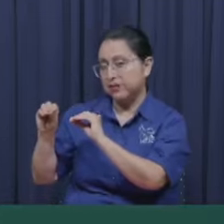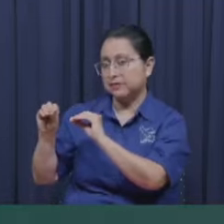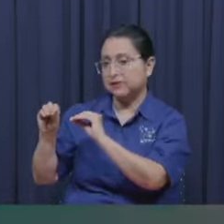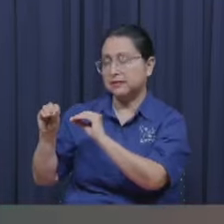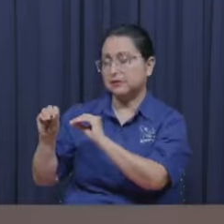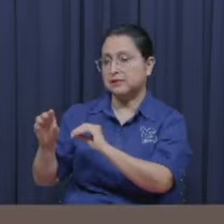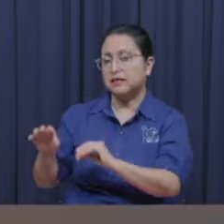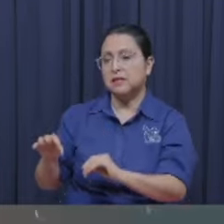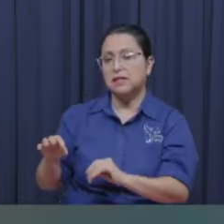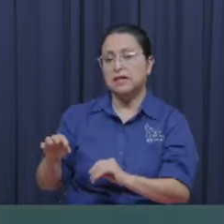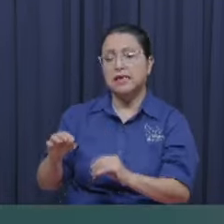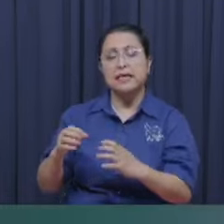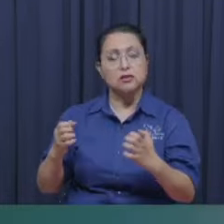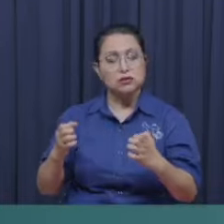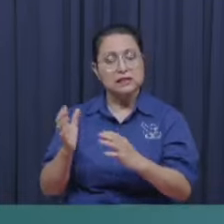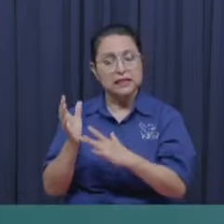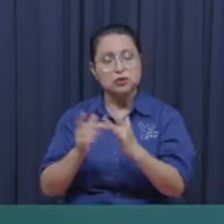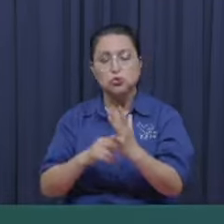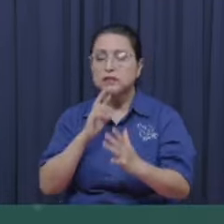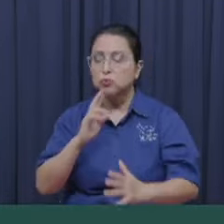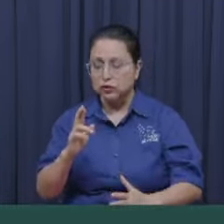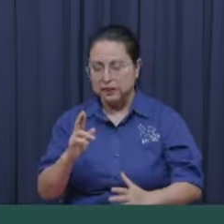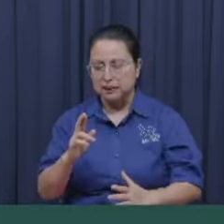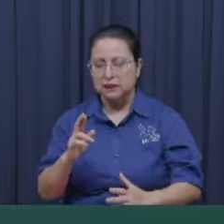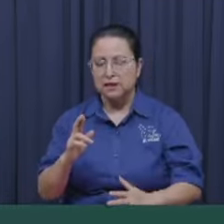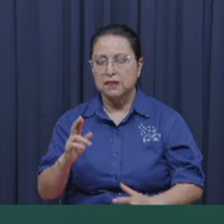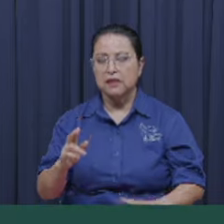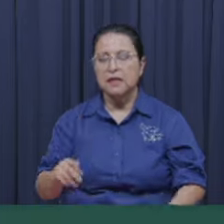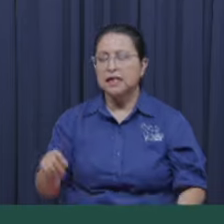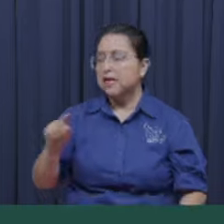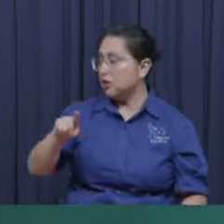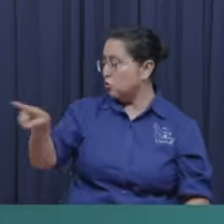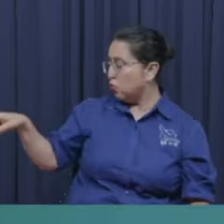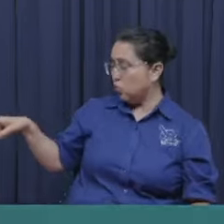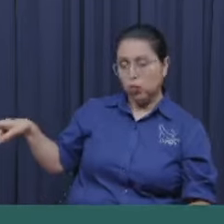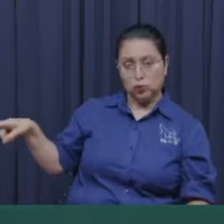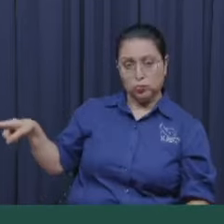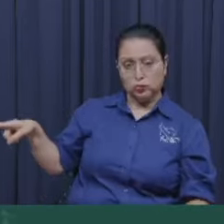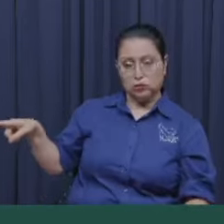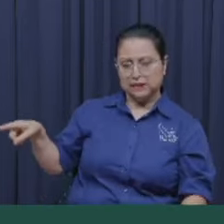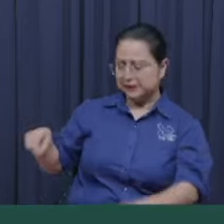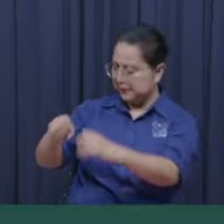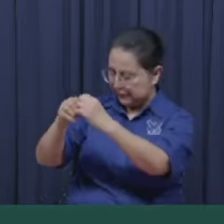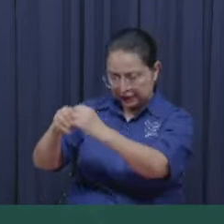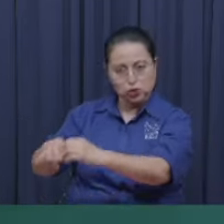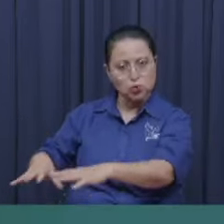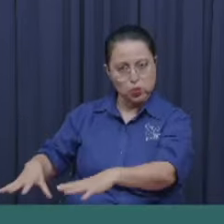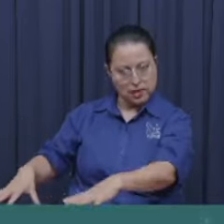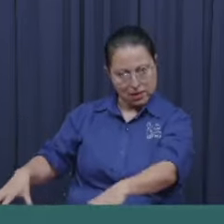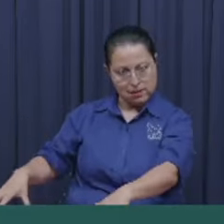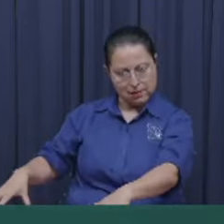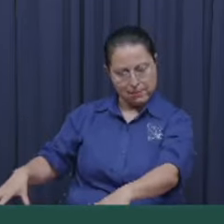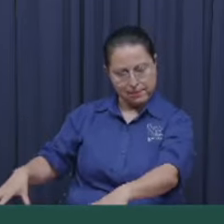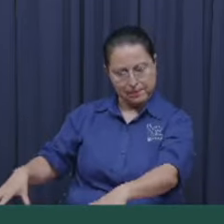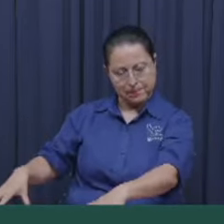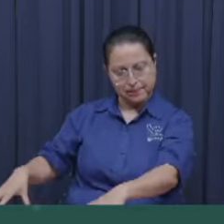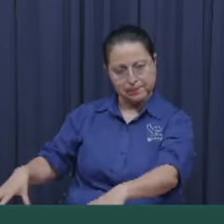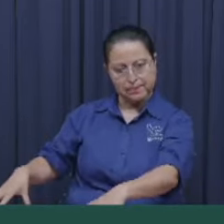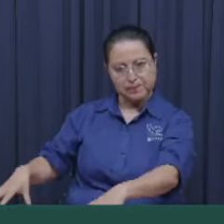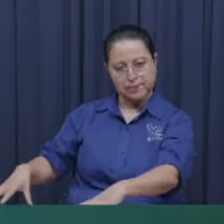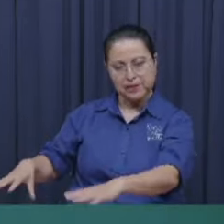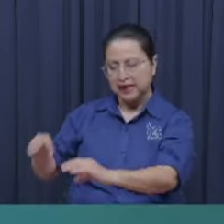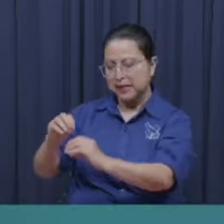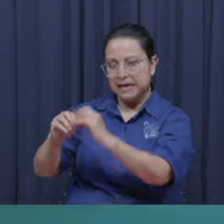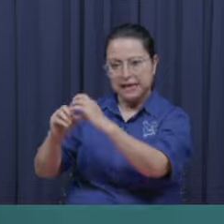les dijo: ¿veis todo esto? En verdad os digo que no quedará aquí piedra sobre piedra que no sea derribada.